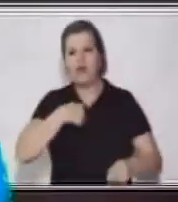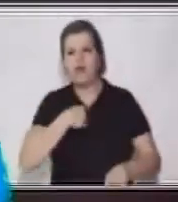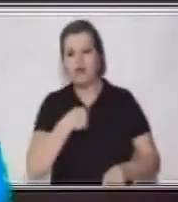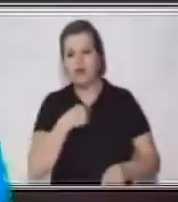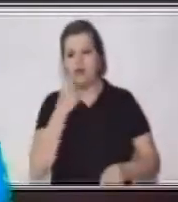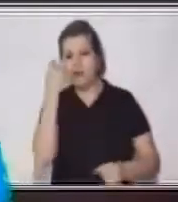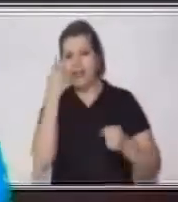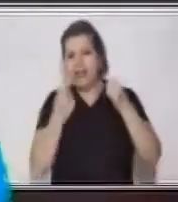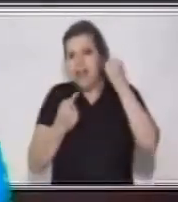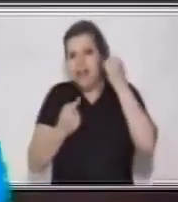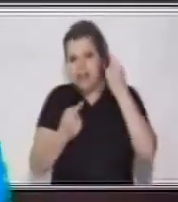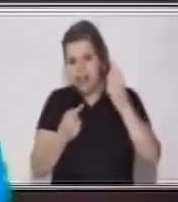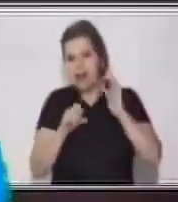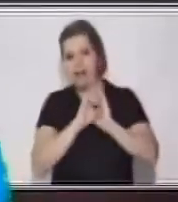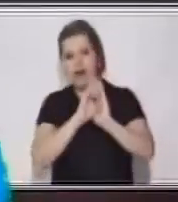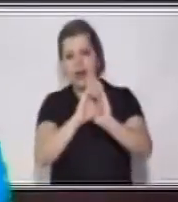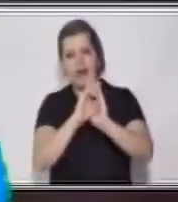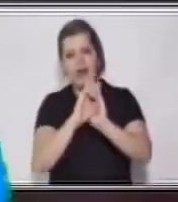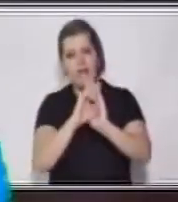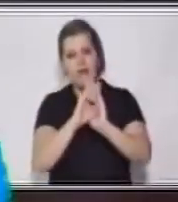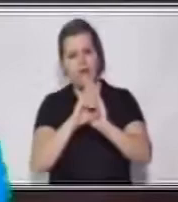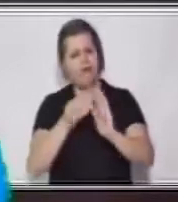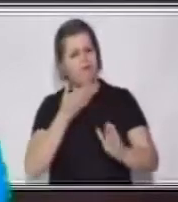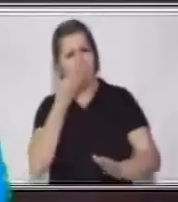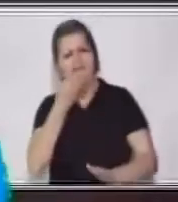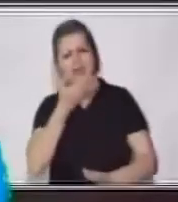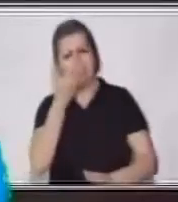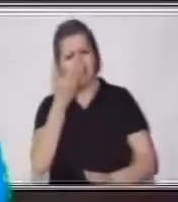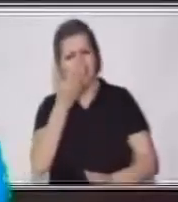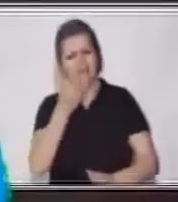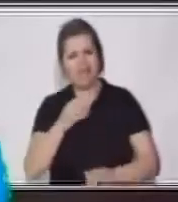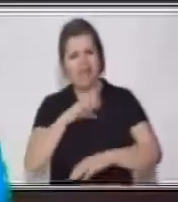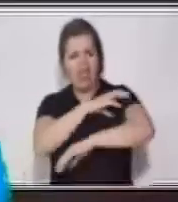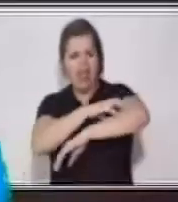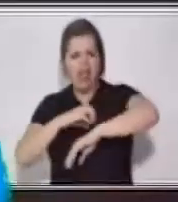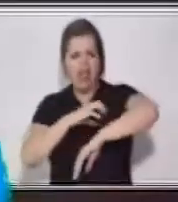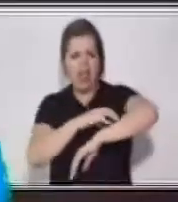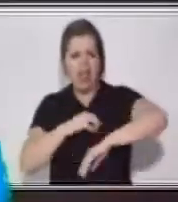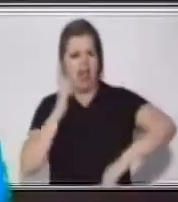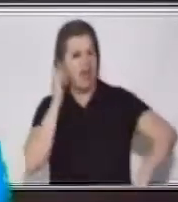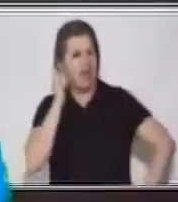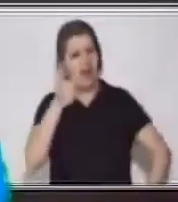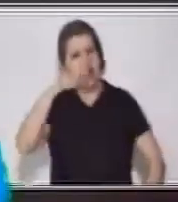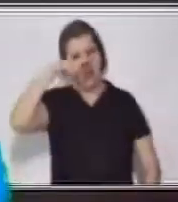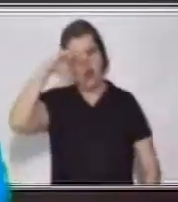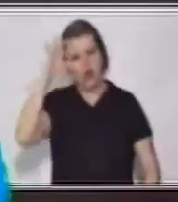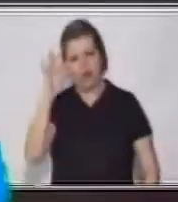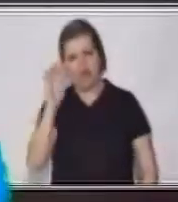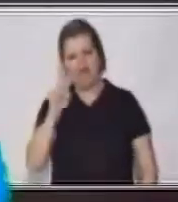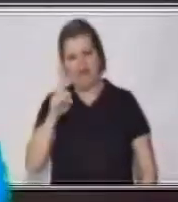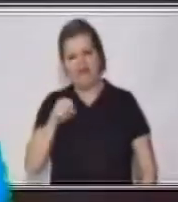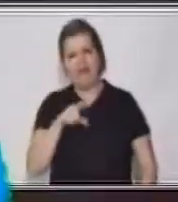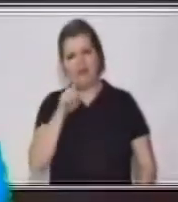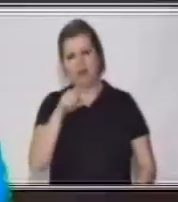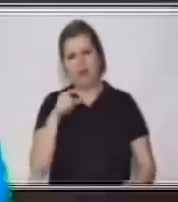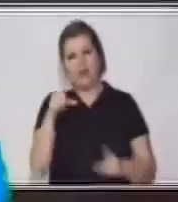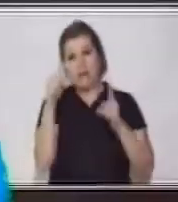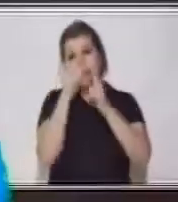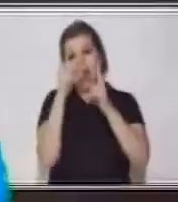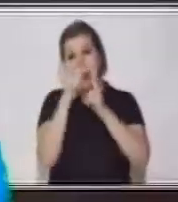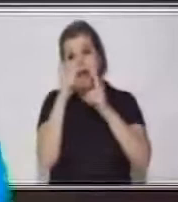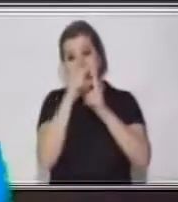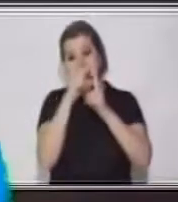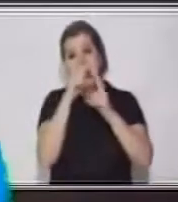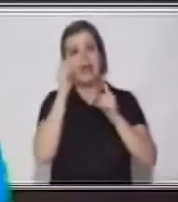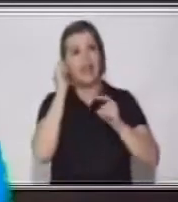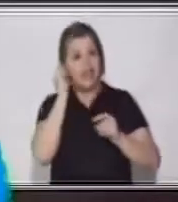un ejemplo, que va a ser un ejemplo muy sencillo, gato. Principalmente aquí nosotros vamos a ver la estructura de esta palabra.